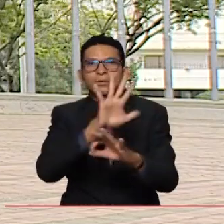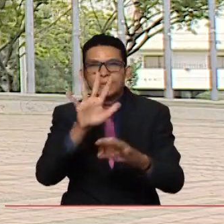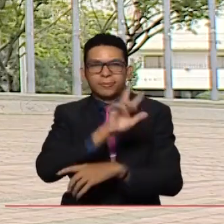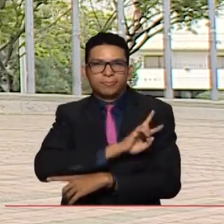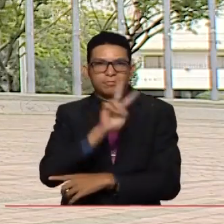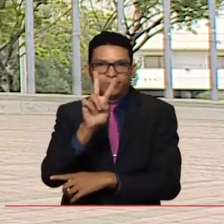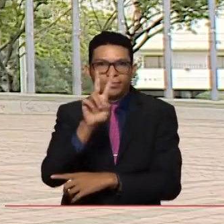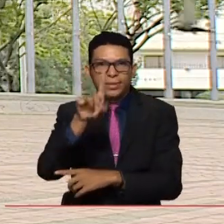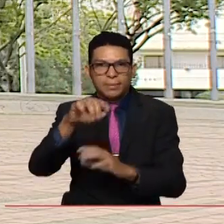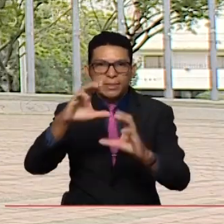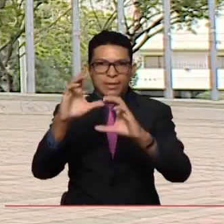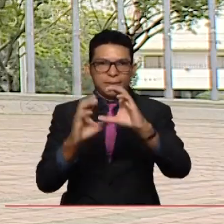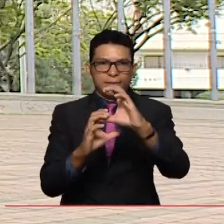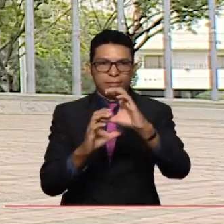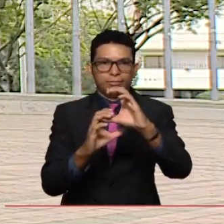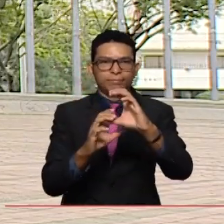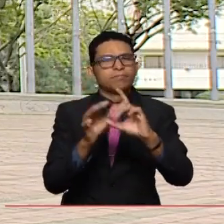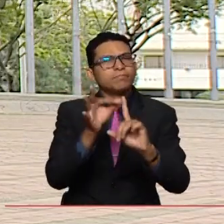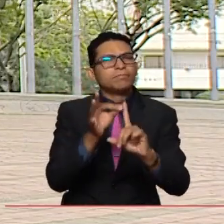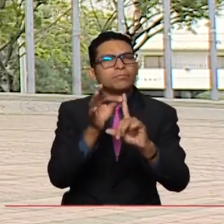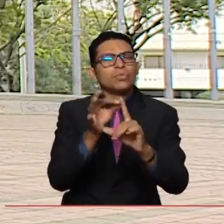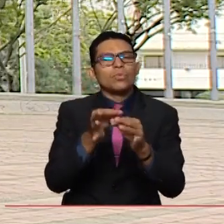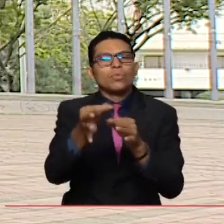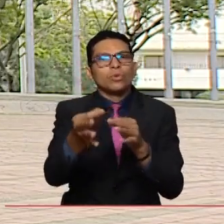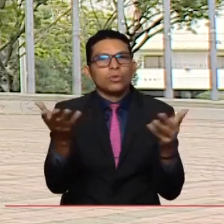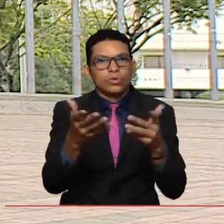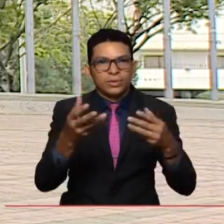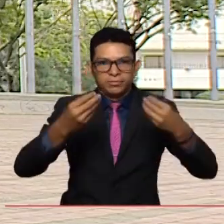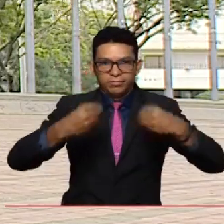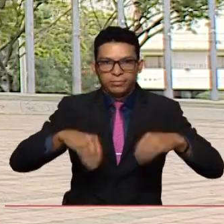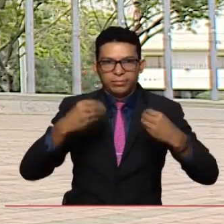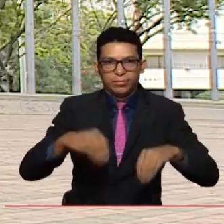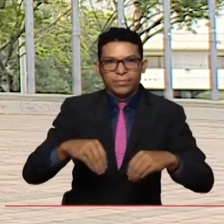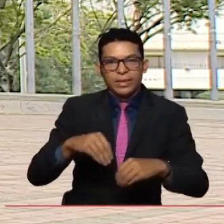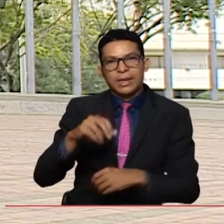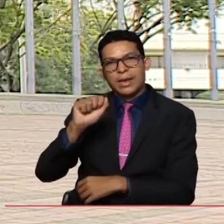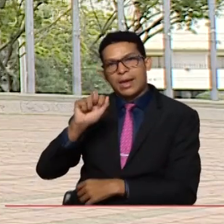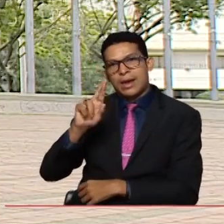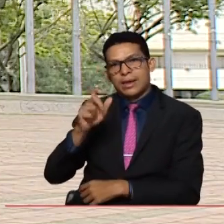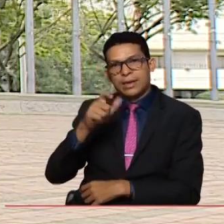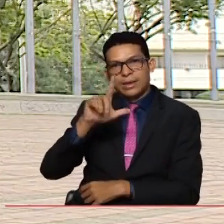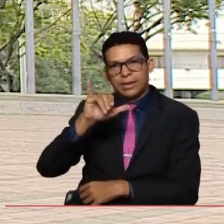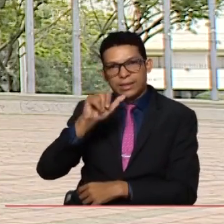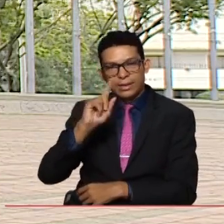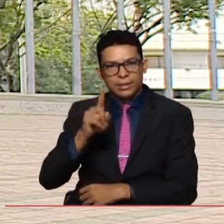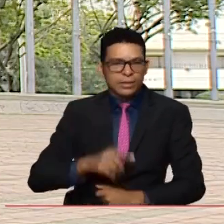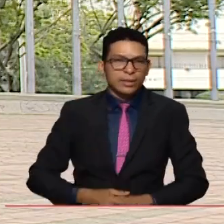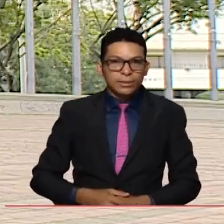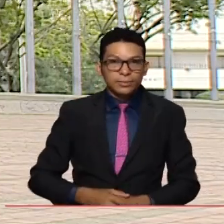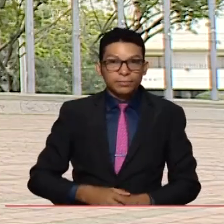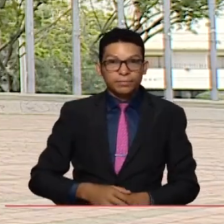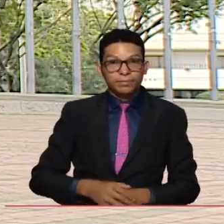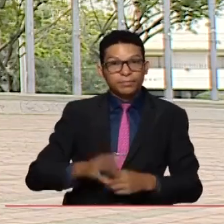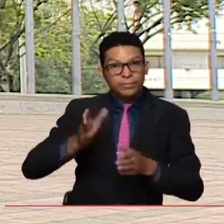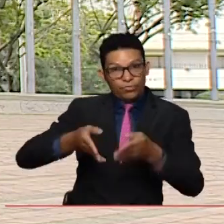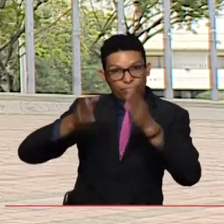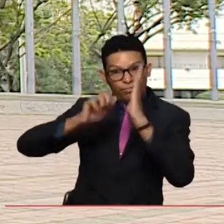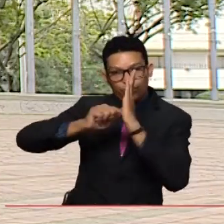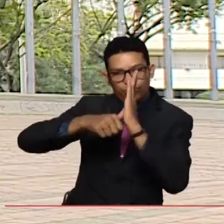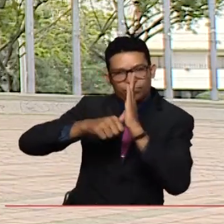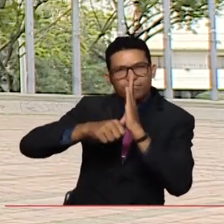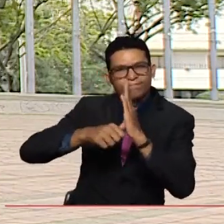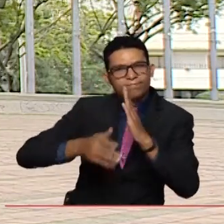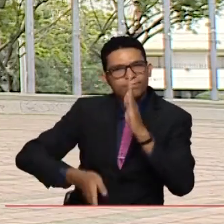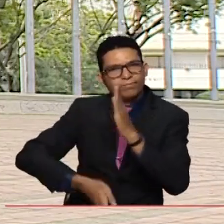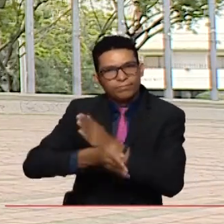Valle del Cauca y Cauca, especialmente en los municipios de Tuluá y Argelia. Entre tanto, la registraduría avanza en la logística para que